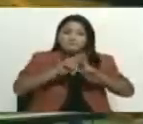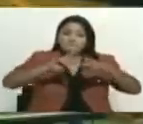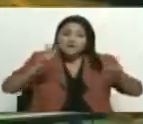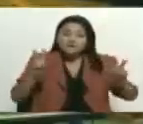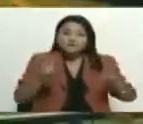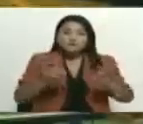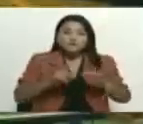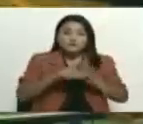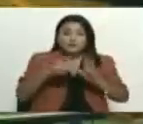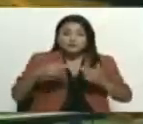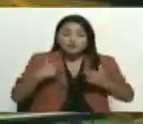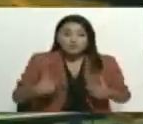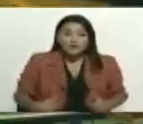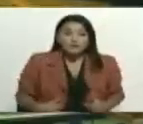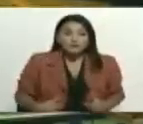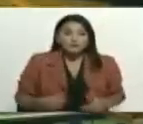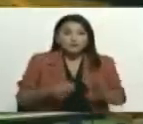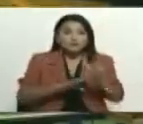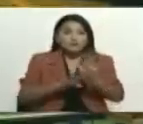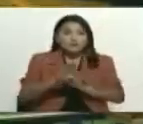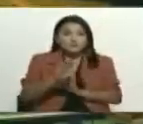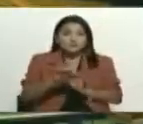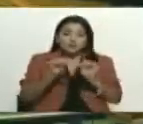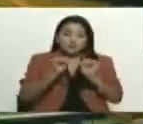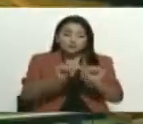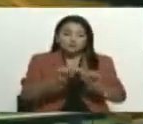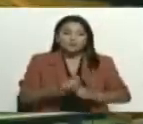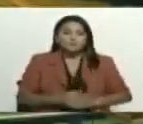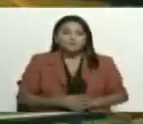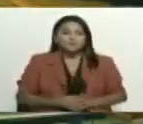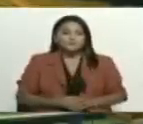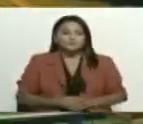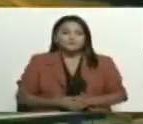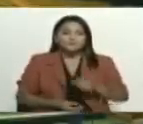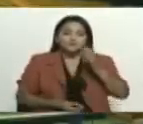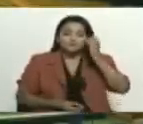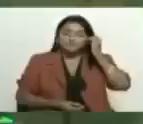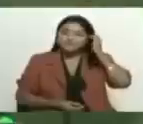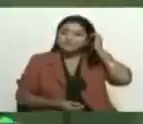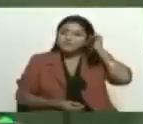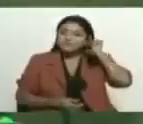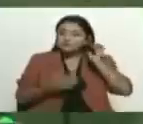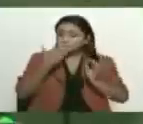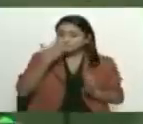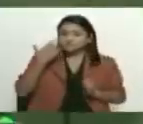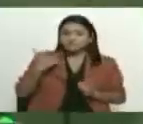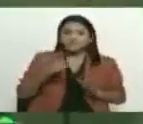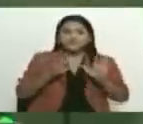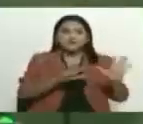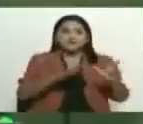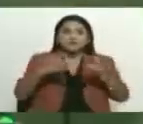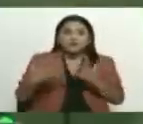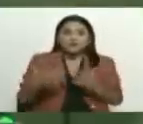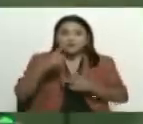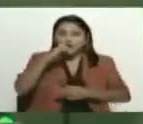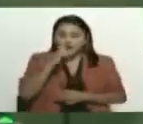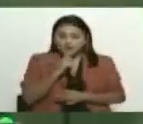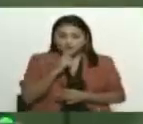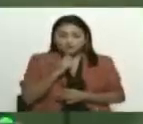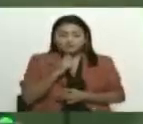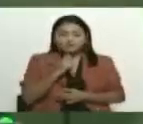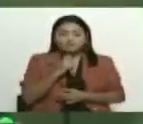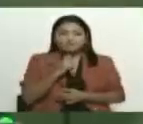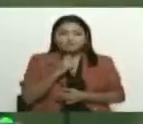los derechos humanos y del desarrollo sostenible. Hace 18 años, nuestro comandante Hugo